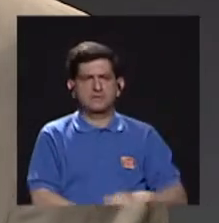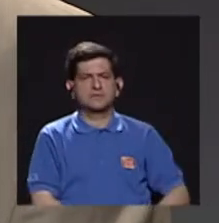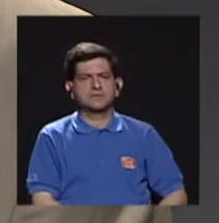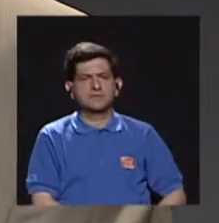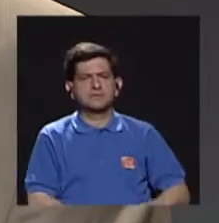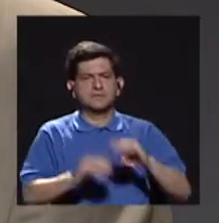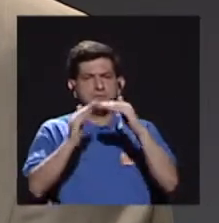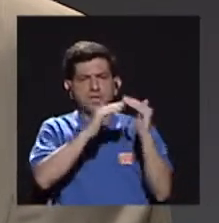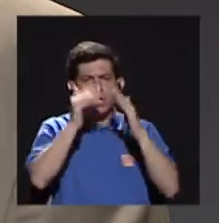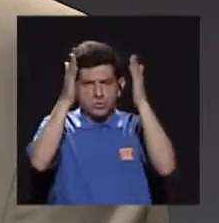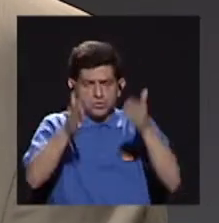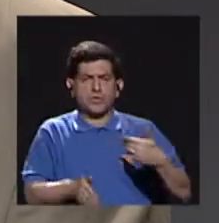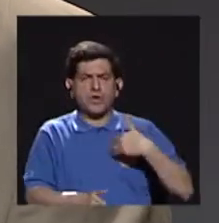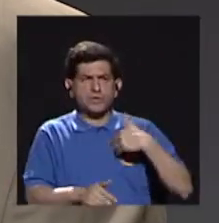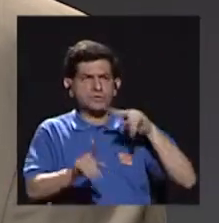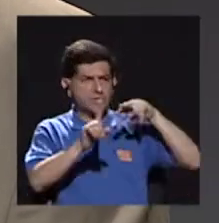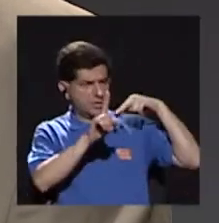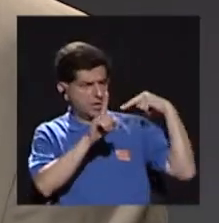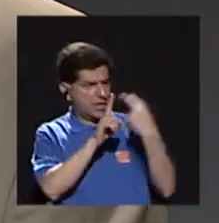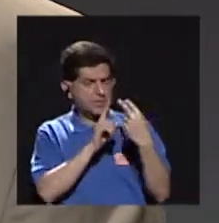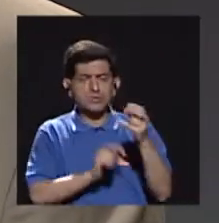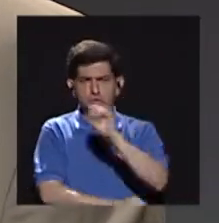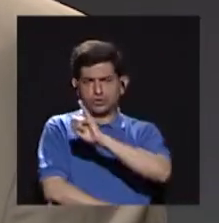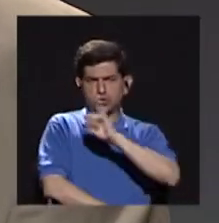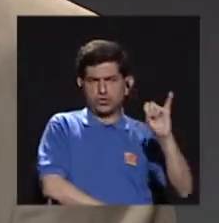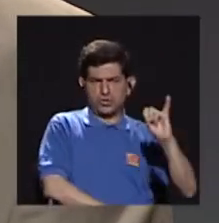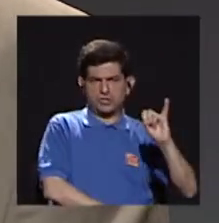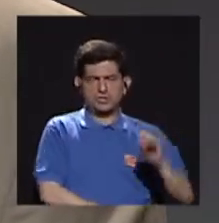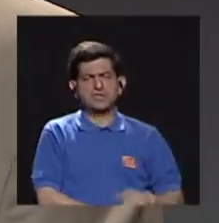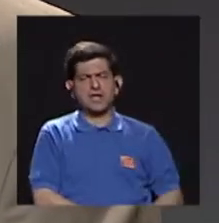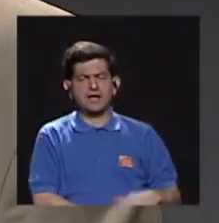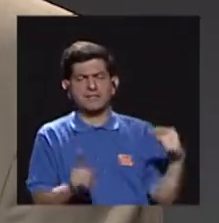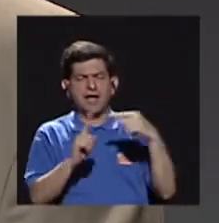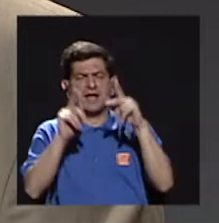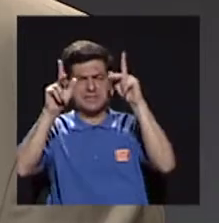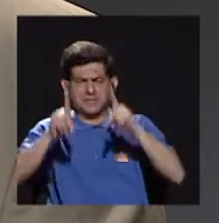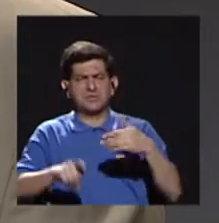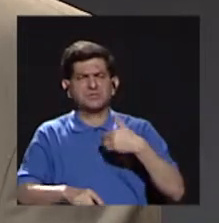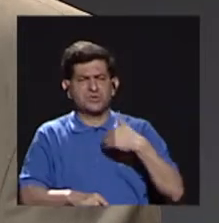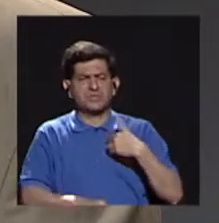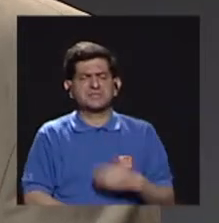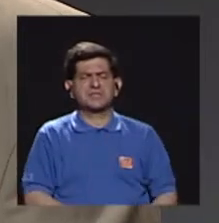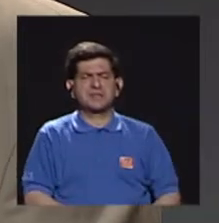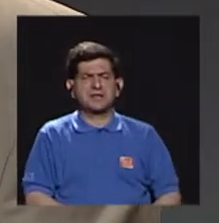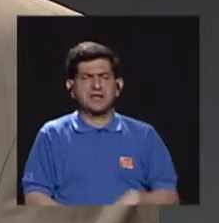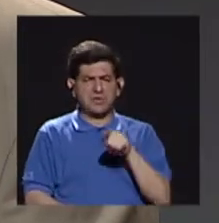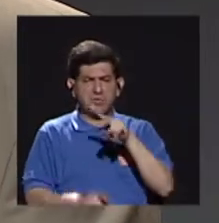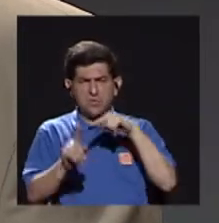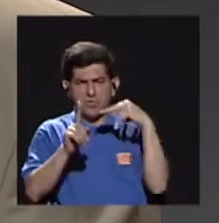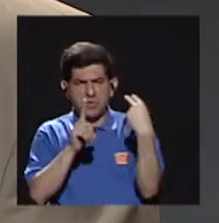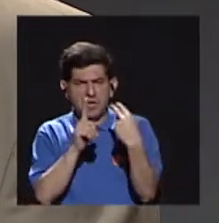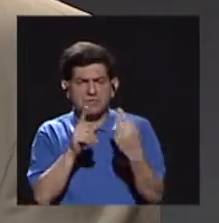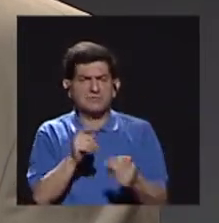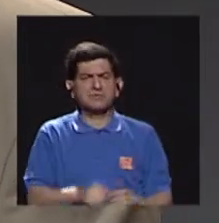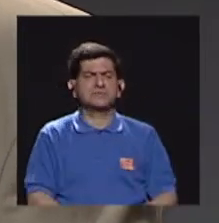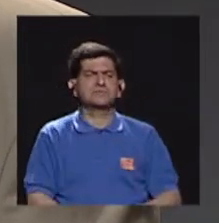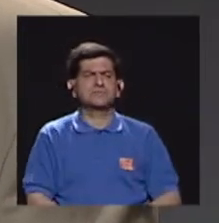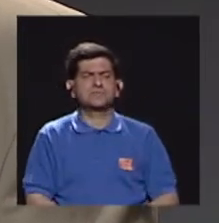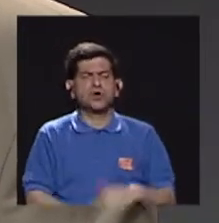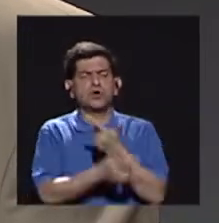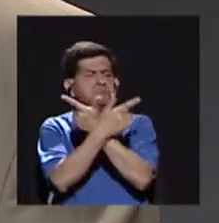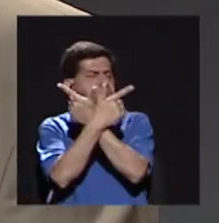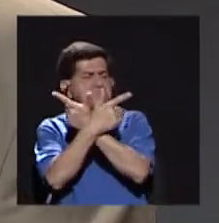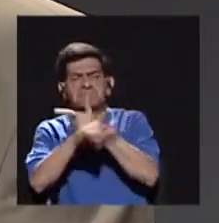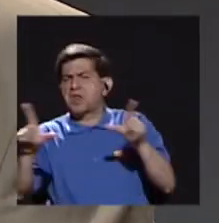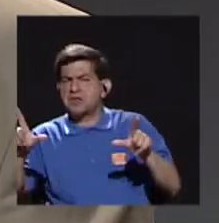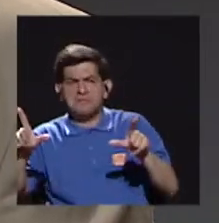ciudadanos que tienen una visión de izquierda muy estatista hasta ciudadanos que tienen una ciudadana que tiene una visión liberal